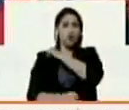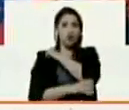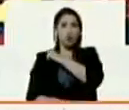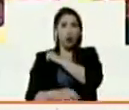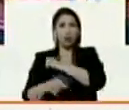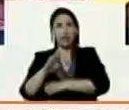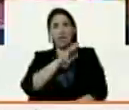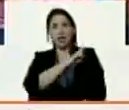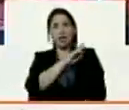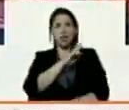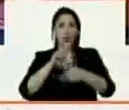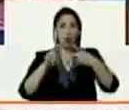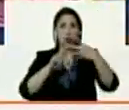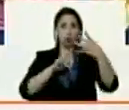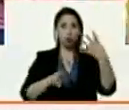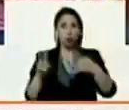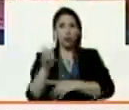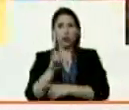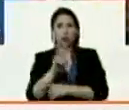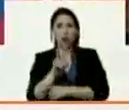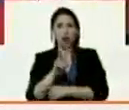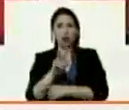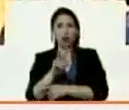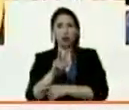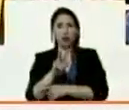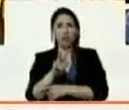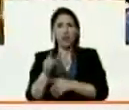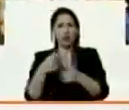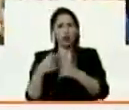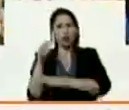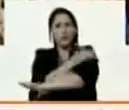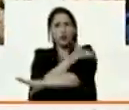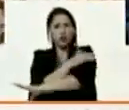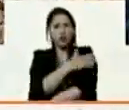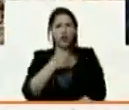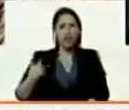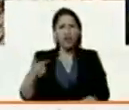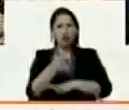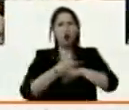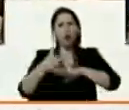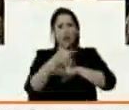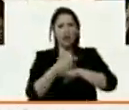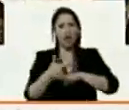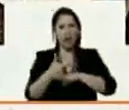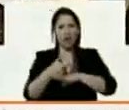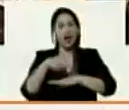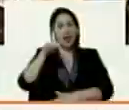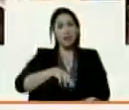venezolanas. Por eso es que ellos quieren llegar a gobernar este país para entregárselo a Estados Unidos.